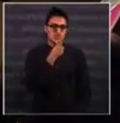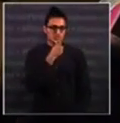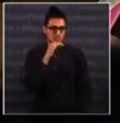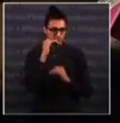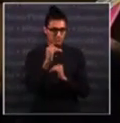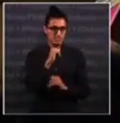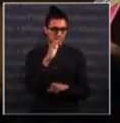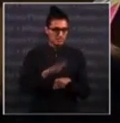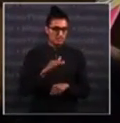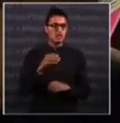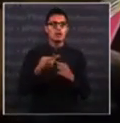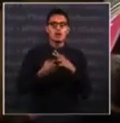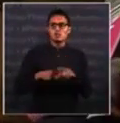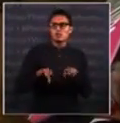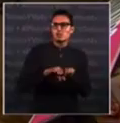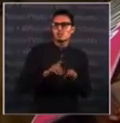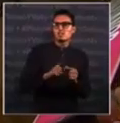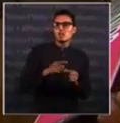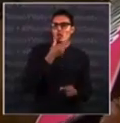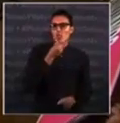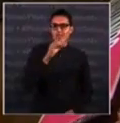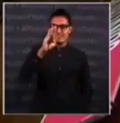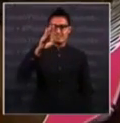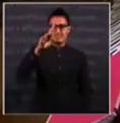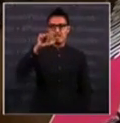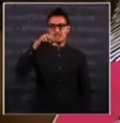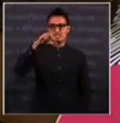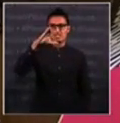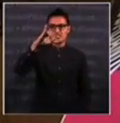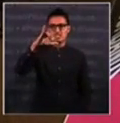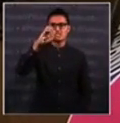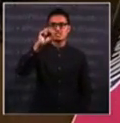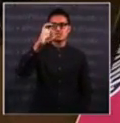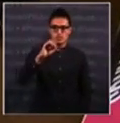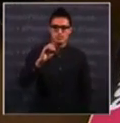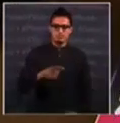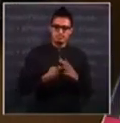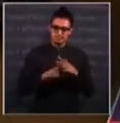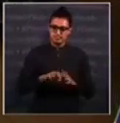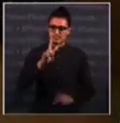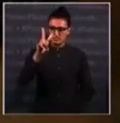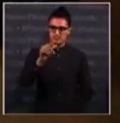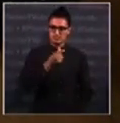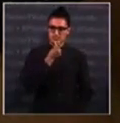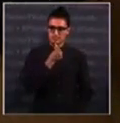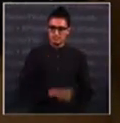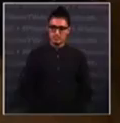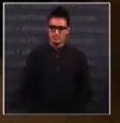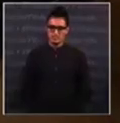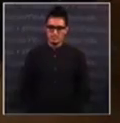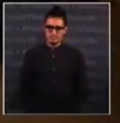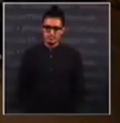esta ronda inicial empezará con Francisco Ricardo Sheffield Padilla. Tenemos 2 minutos, por favor. Muy